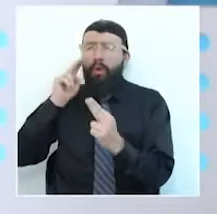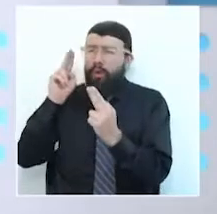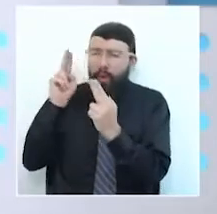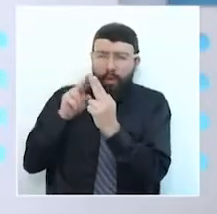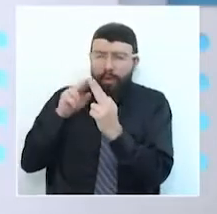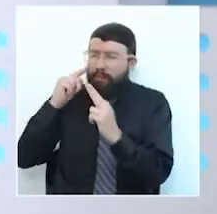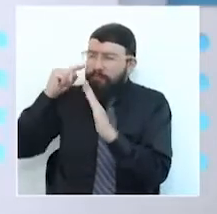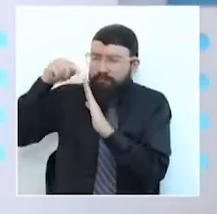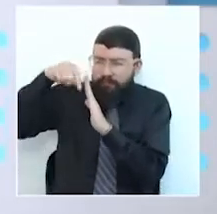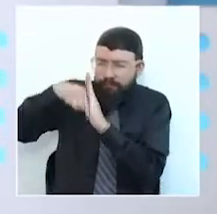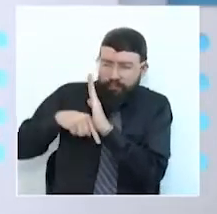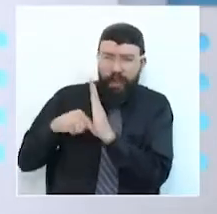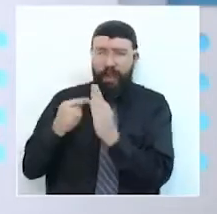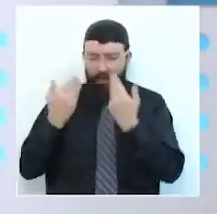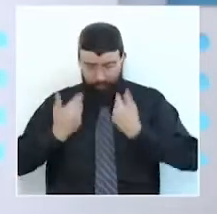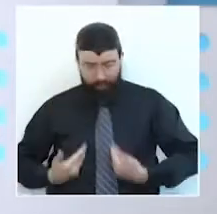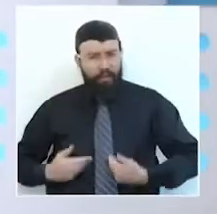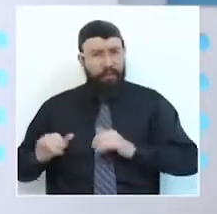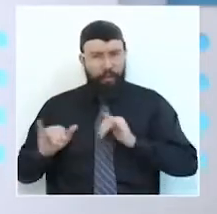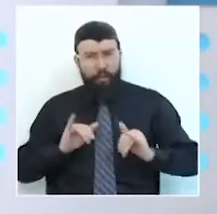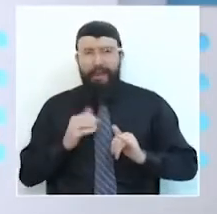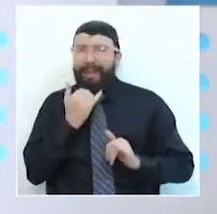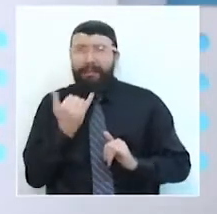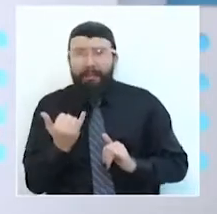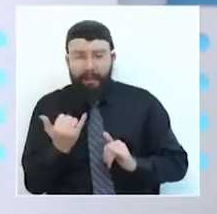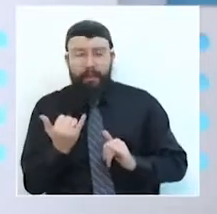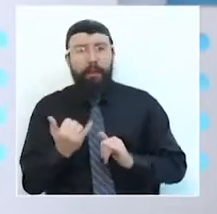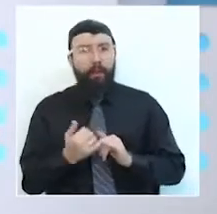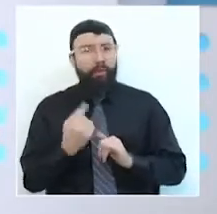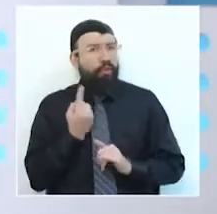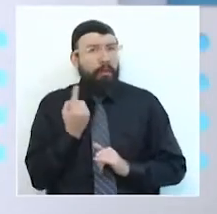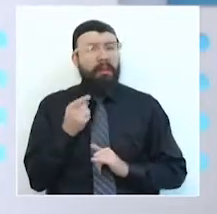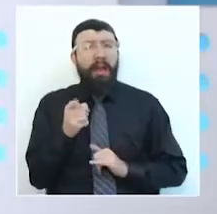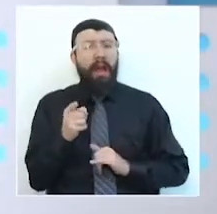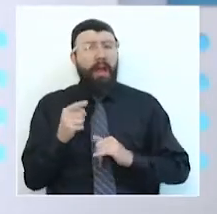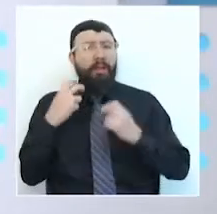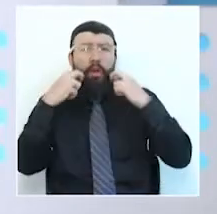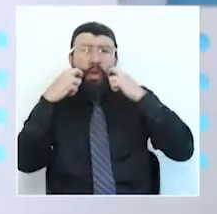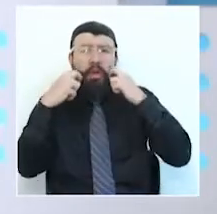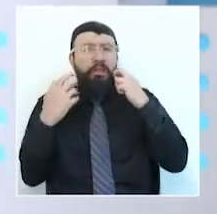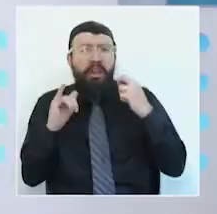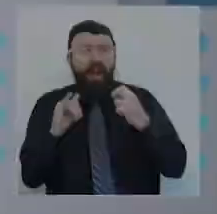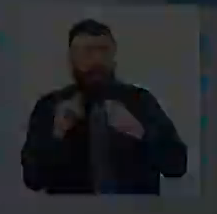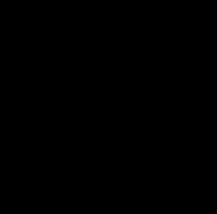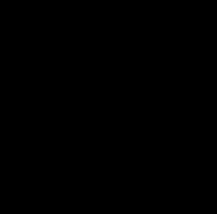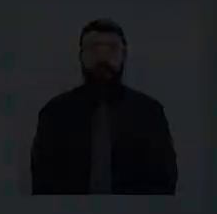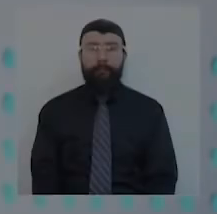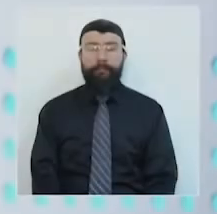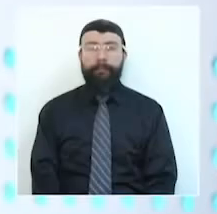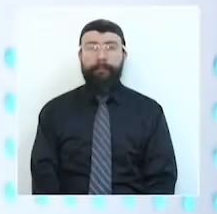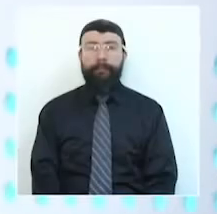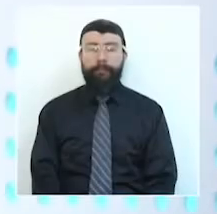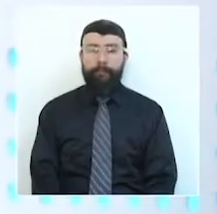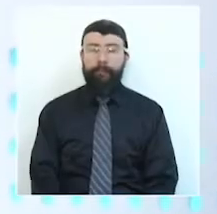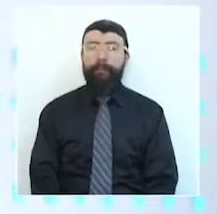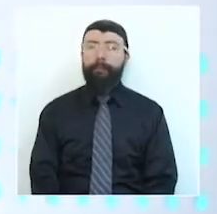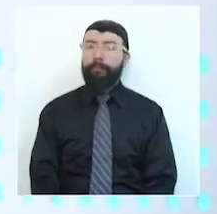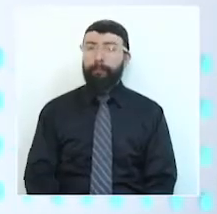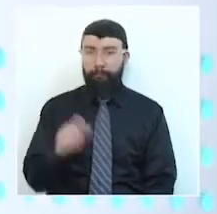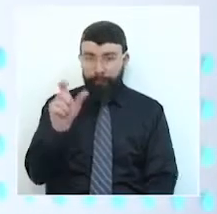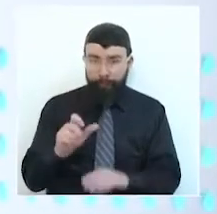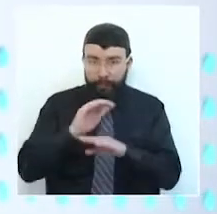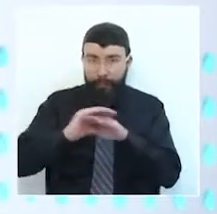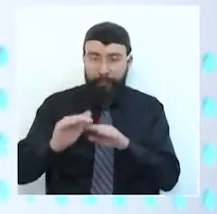que pasa con nuestro cuerpo y no únicamente esta parte de la carne sino tanto que insistimos nosotros en la parte del alma no por eso nosotros nuestros invitados